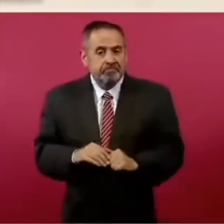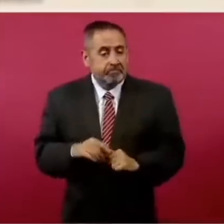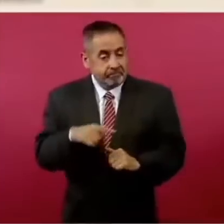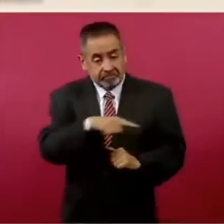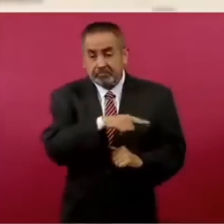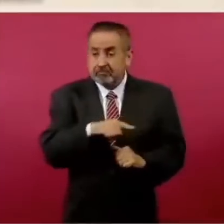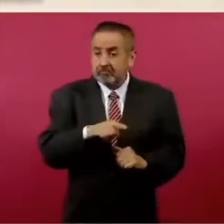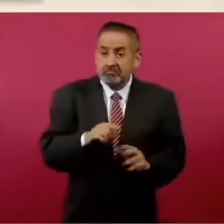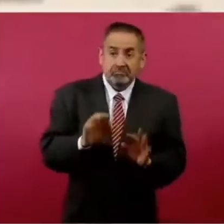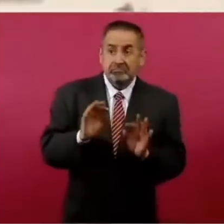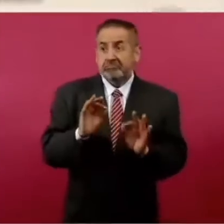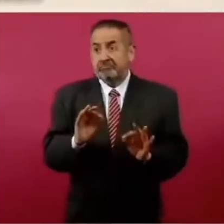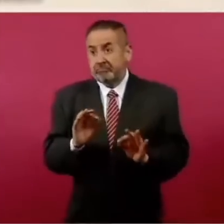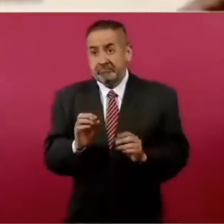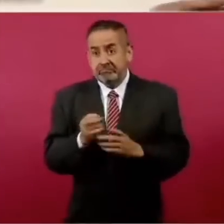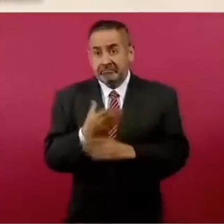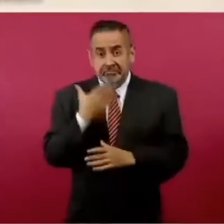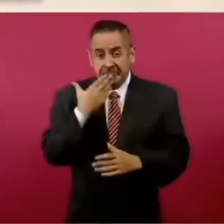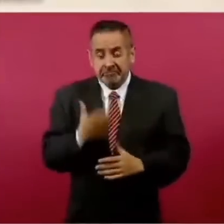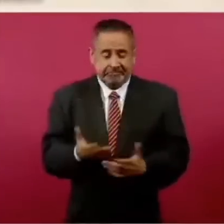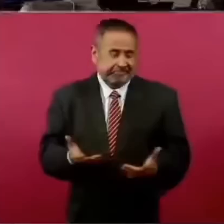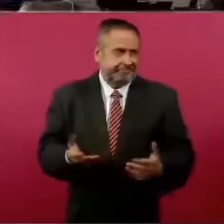Van a ser